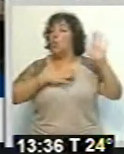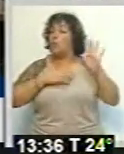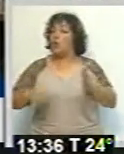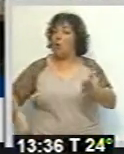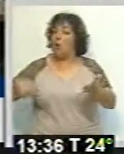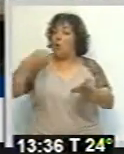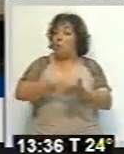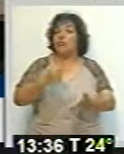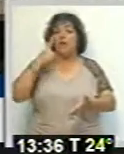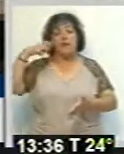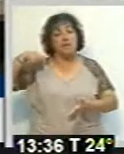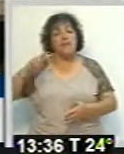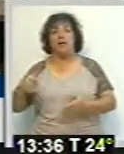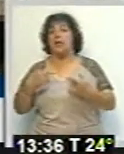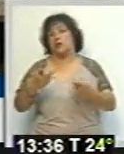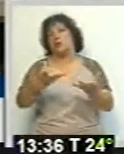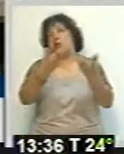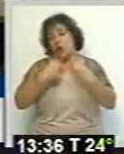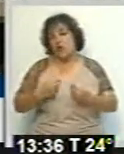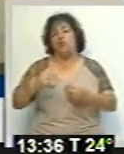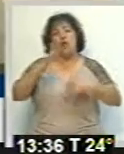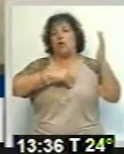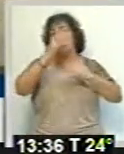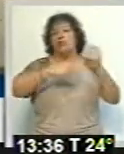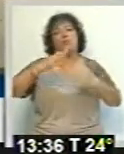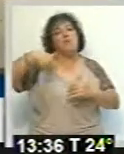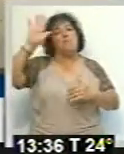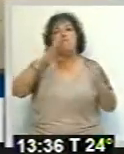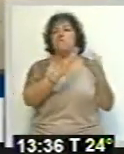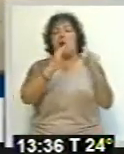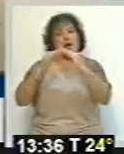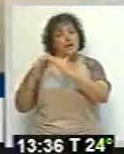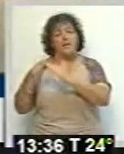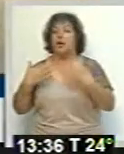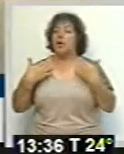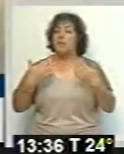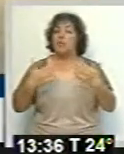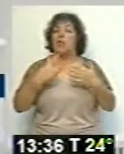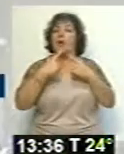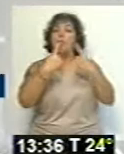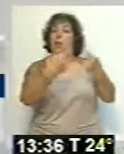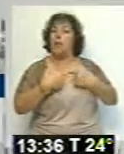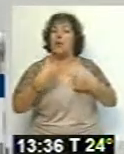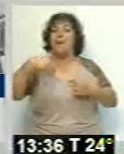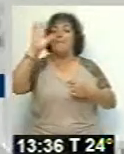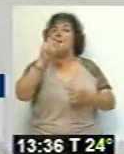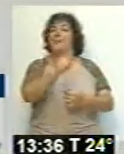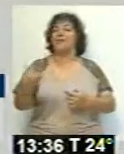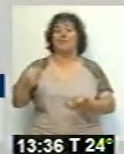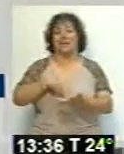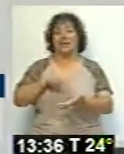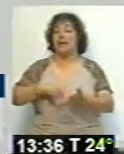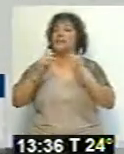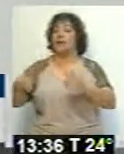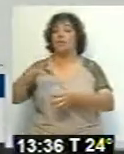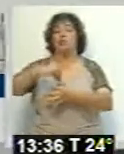del instituto, y que eso nos permite, lógicamente, financiar más viviendas y que podamos dar respuestas a más salteños. También hemos sorteado